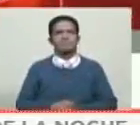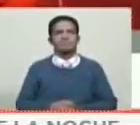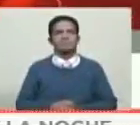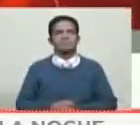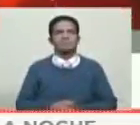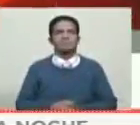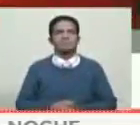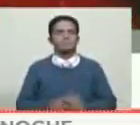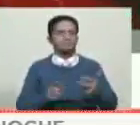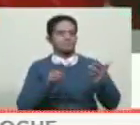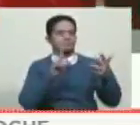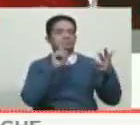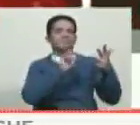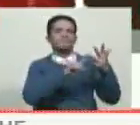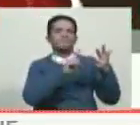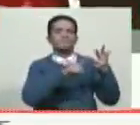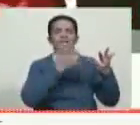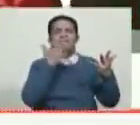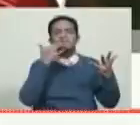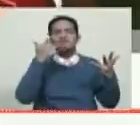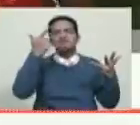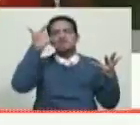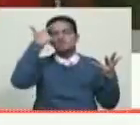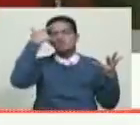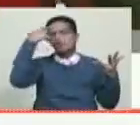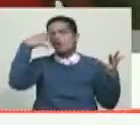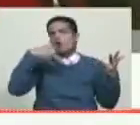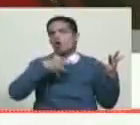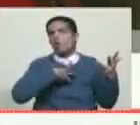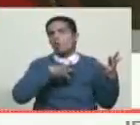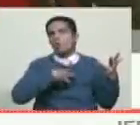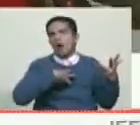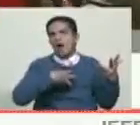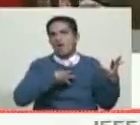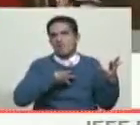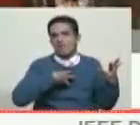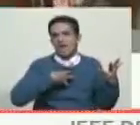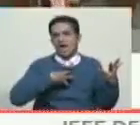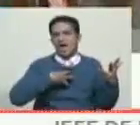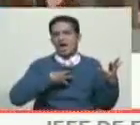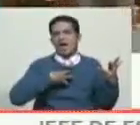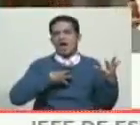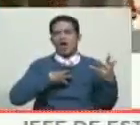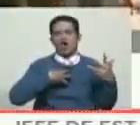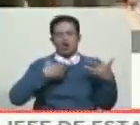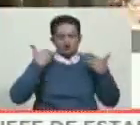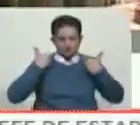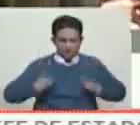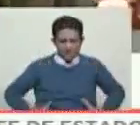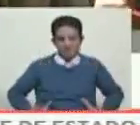Su incapacidad física o mental permanente, certificada por una junta médica